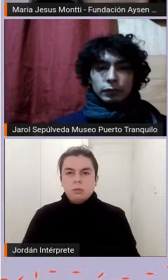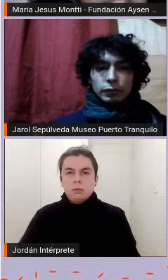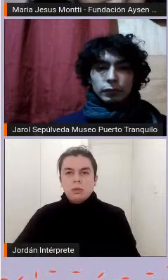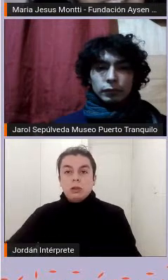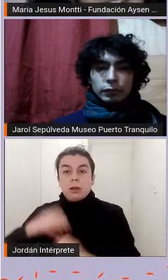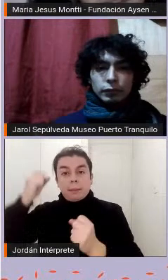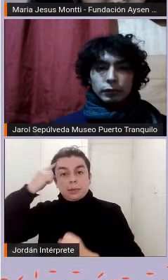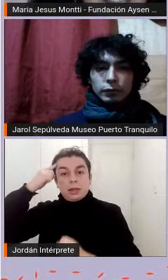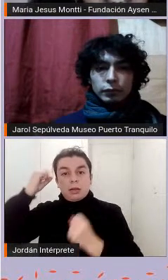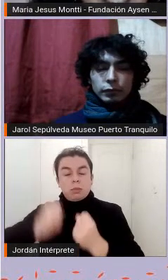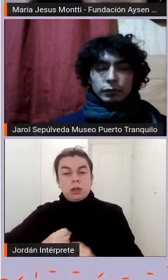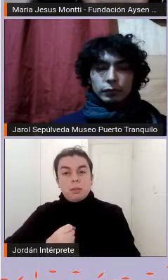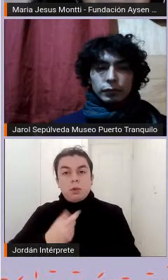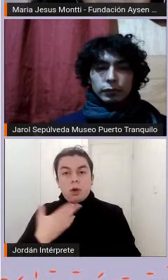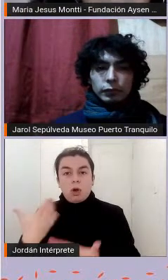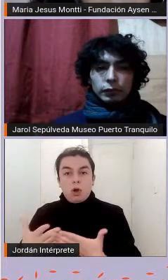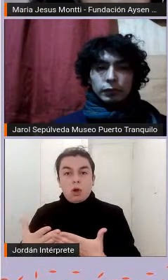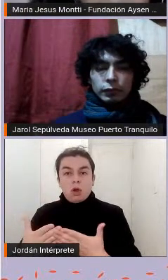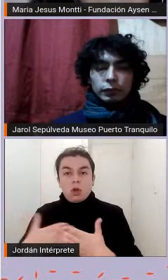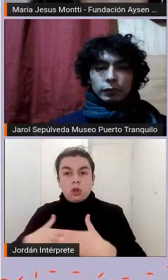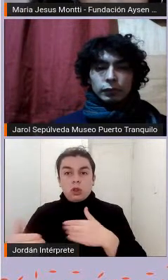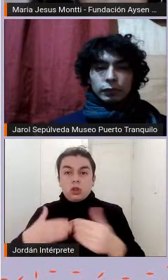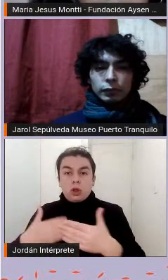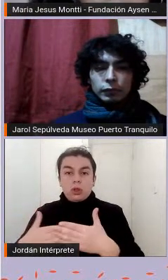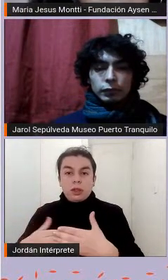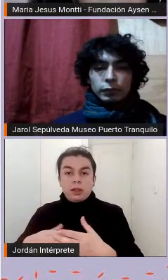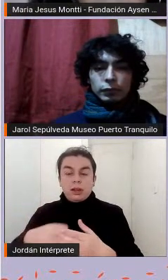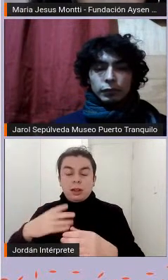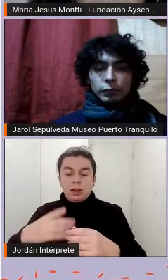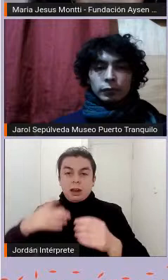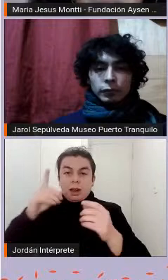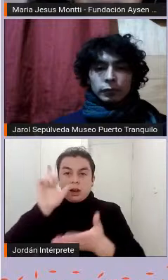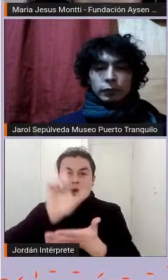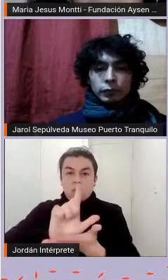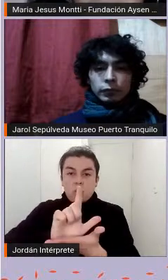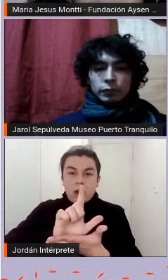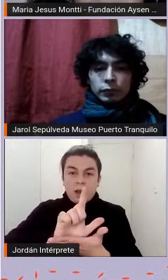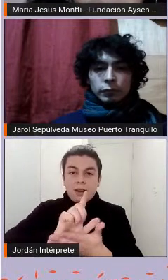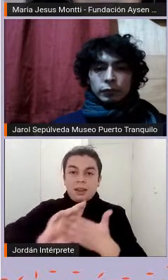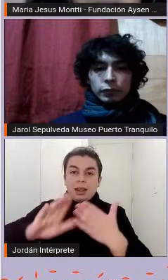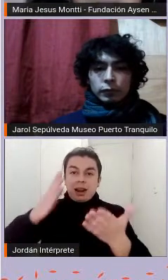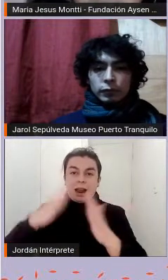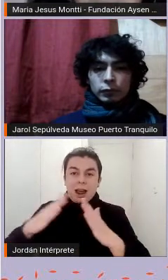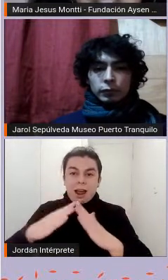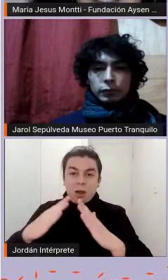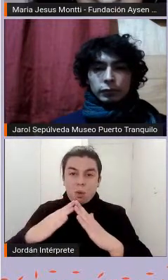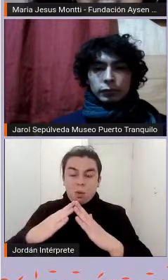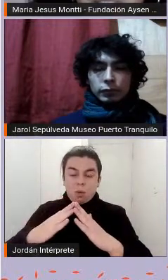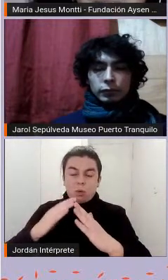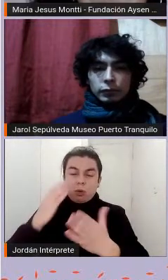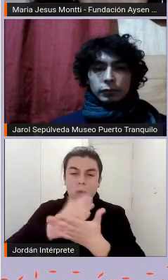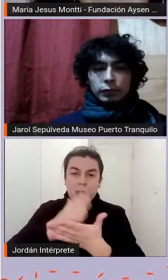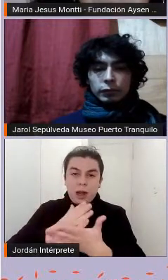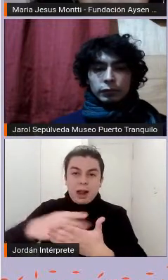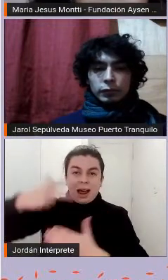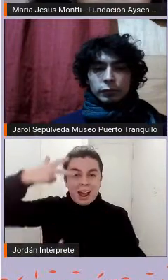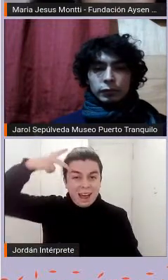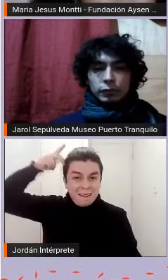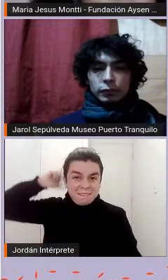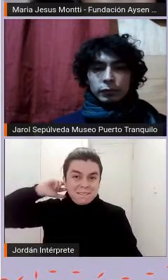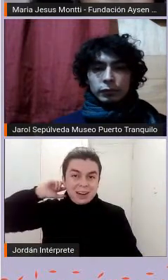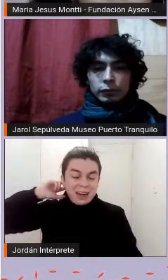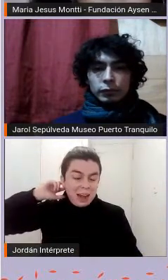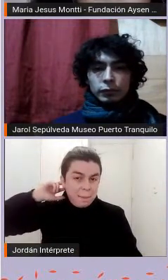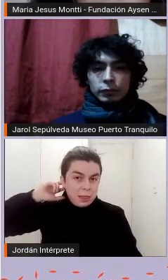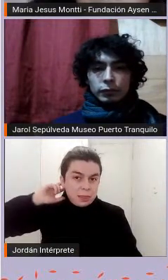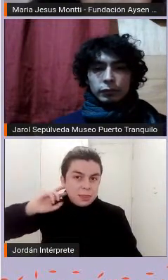esqueleto afuera de la escuela Gabriela Mistral de la localidad. Entonces ya desde el año 2015-2016 surge la idea,